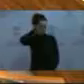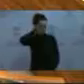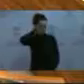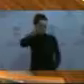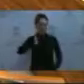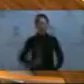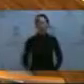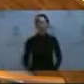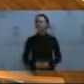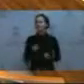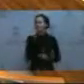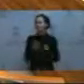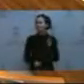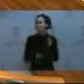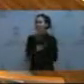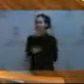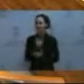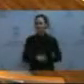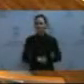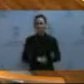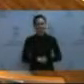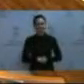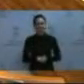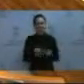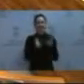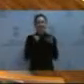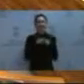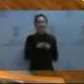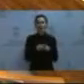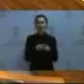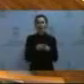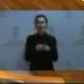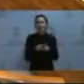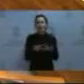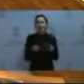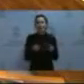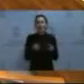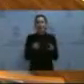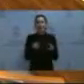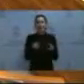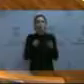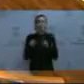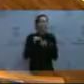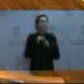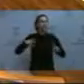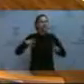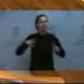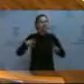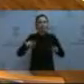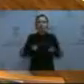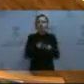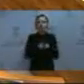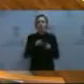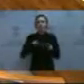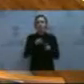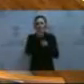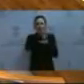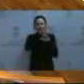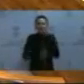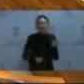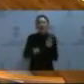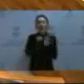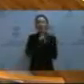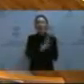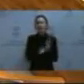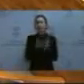Gracias, señor presidente. Buenos días, señorías. El Grupo Parlamentario Popular no se va a centrar en realizar un análisis pormenorizado del articulado de